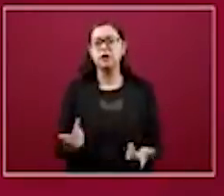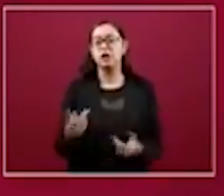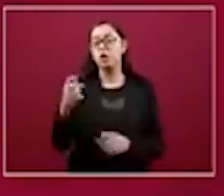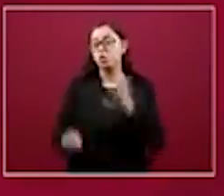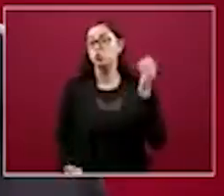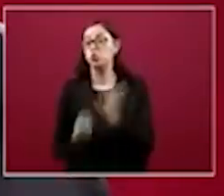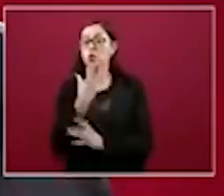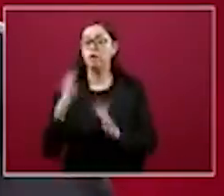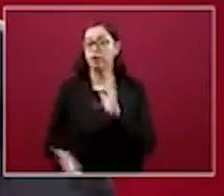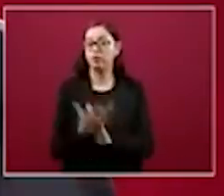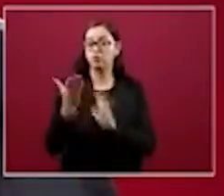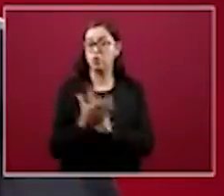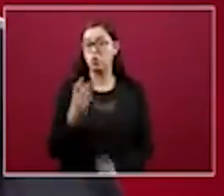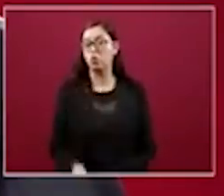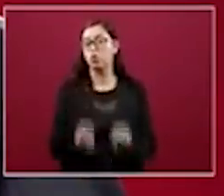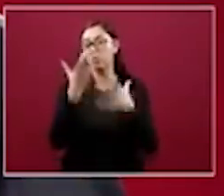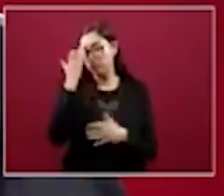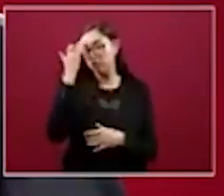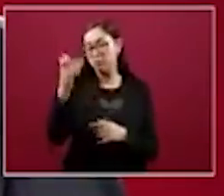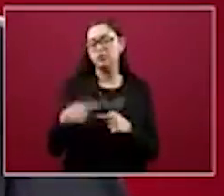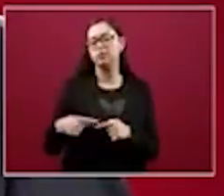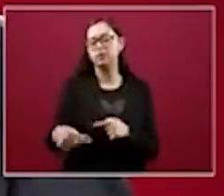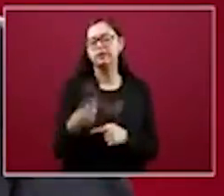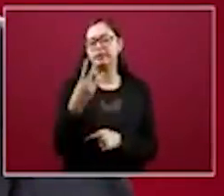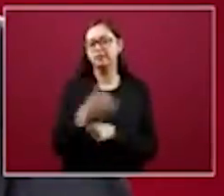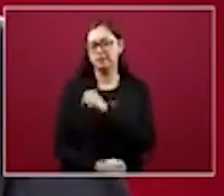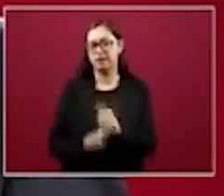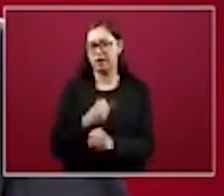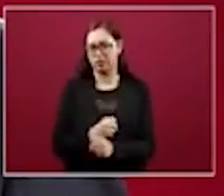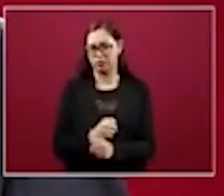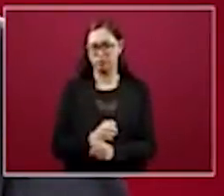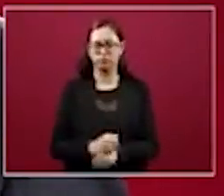3 años la vamos a terminar para